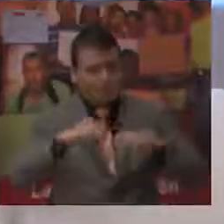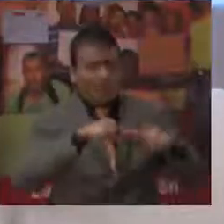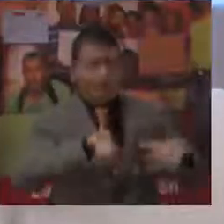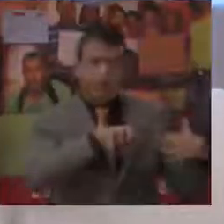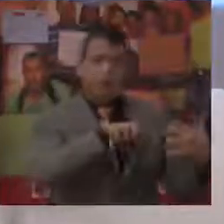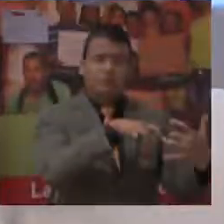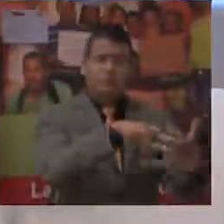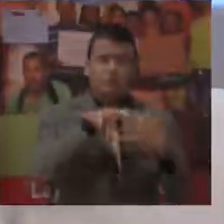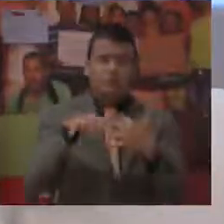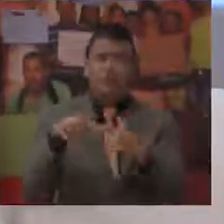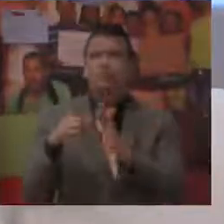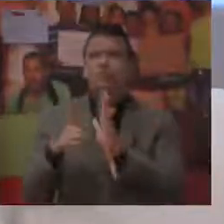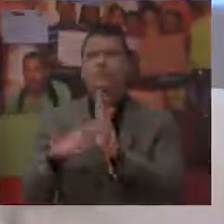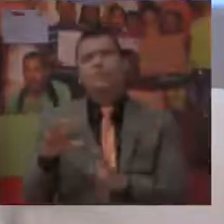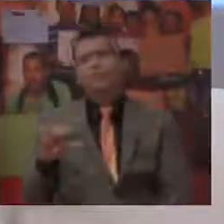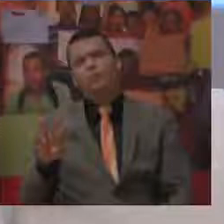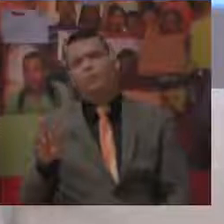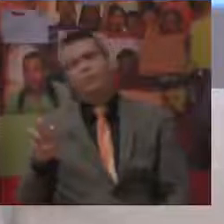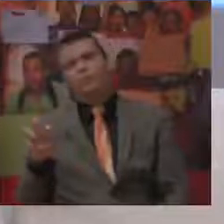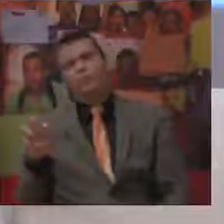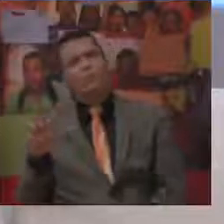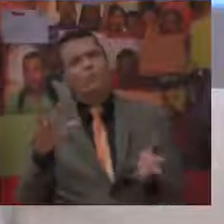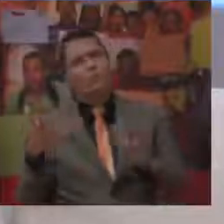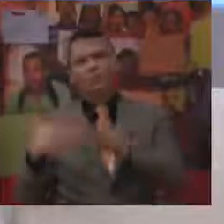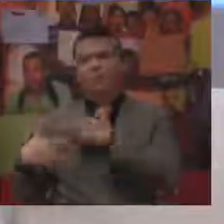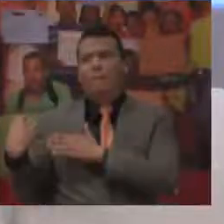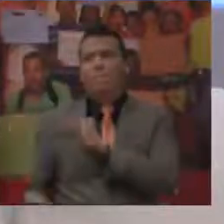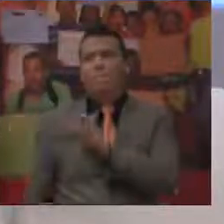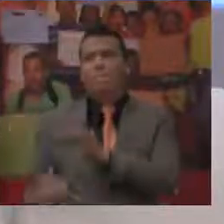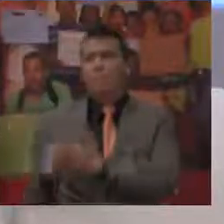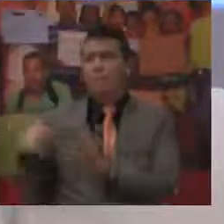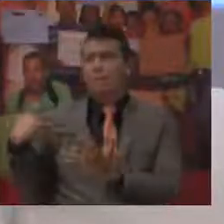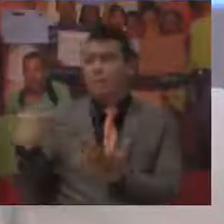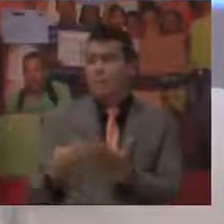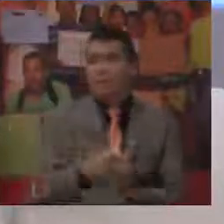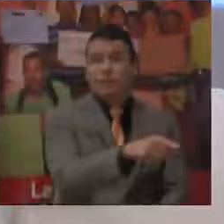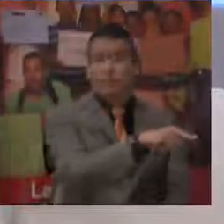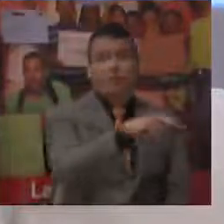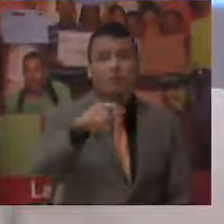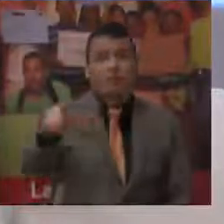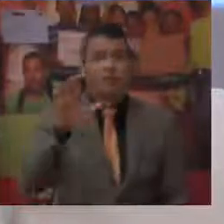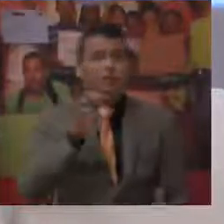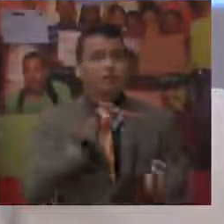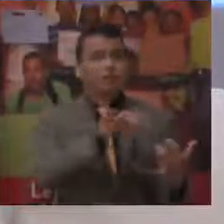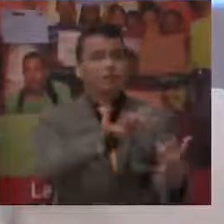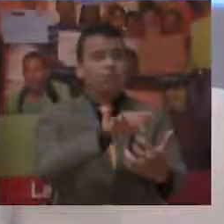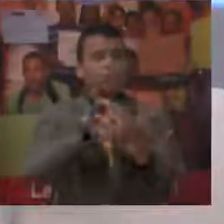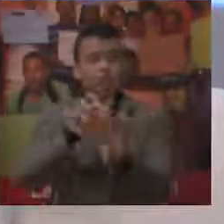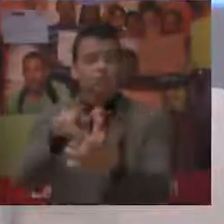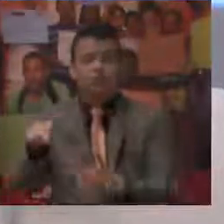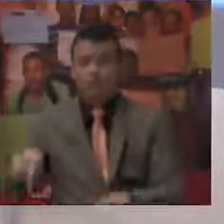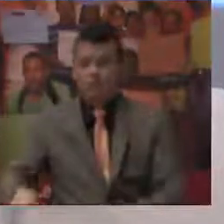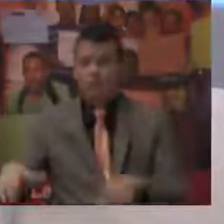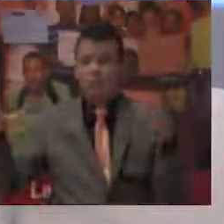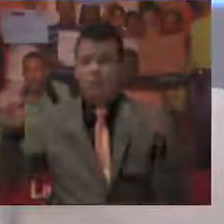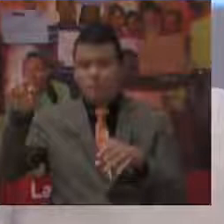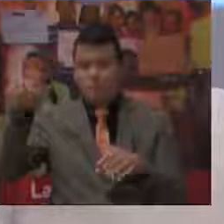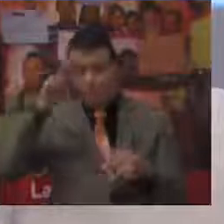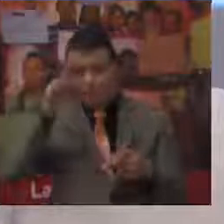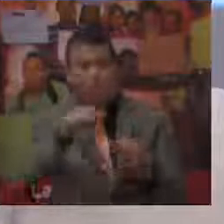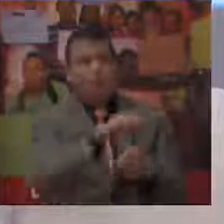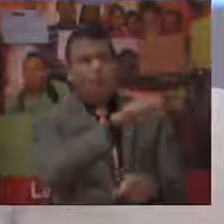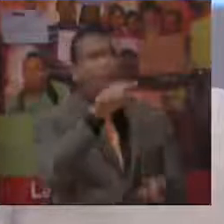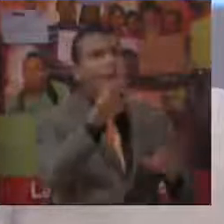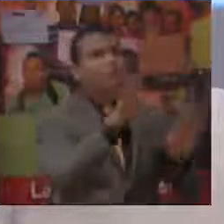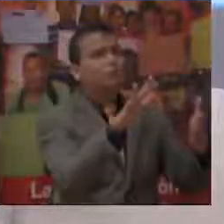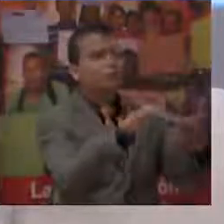en Colombia más o menos desde 1948, entonces que todos los actores que hicieron parte del conflicto interna, externamente, que quepamos